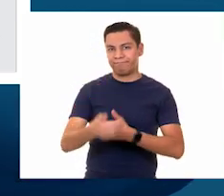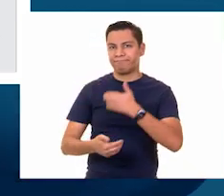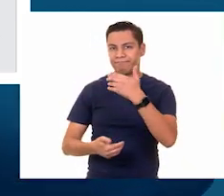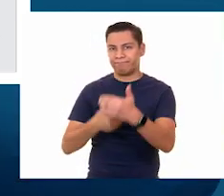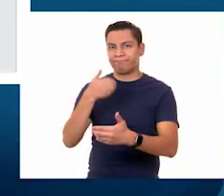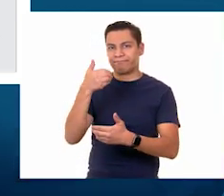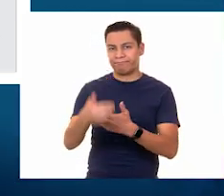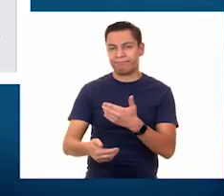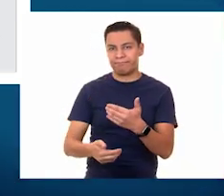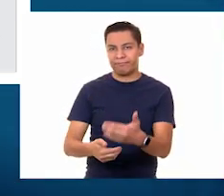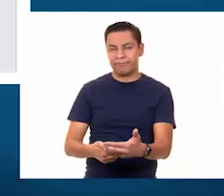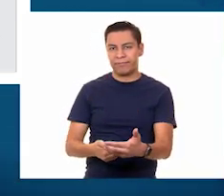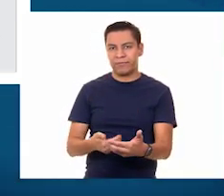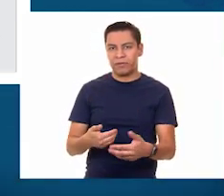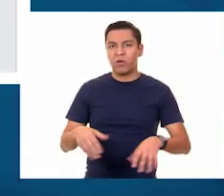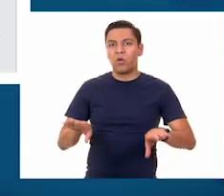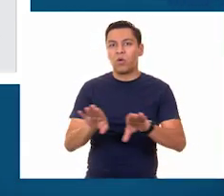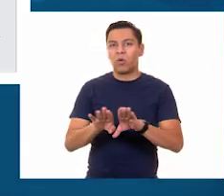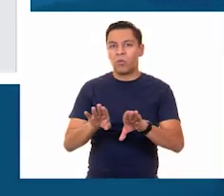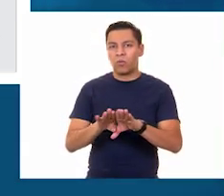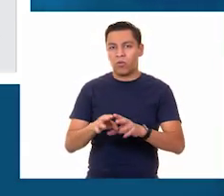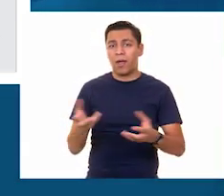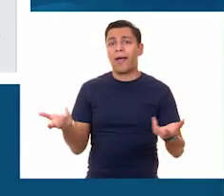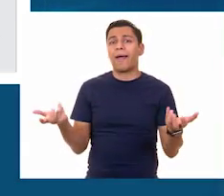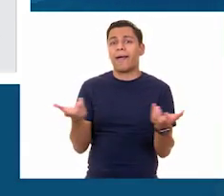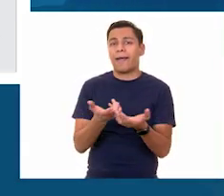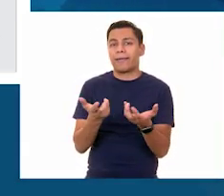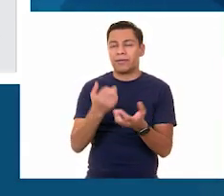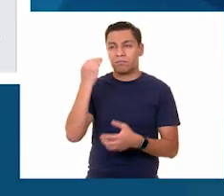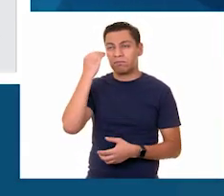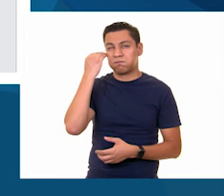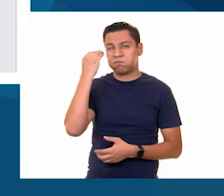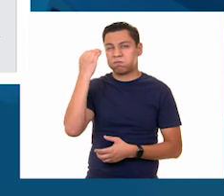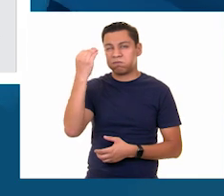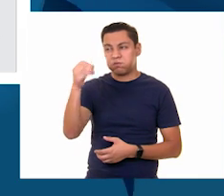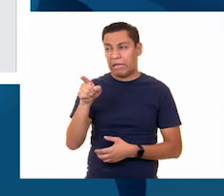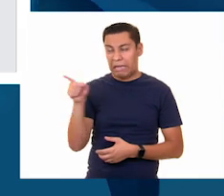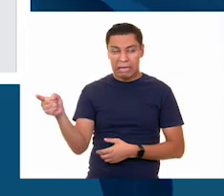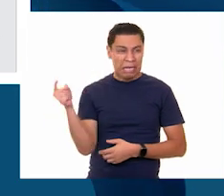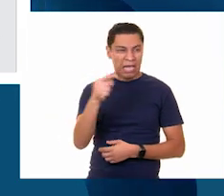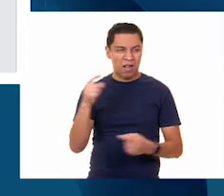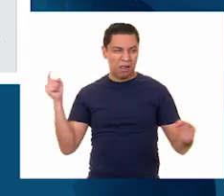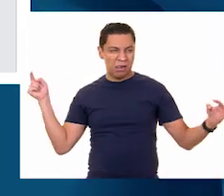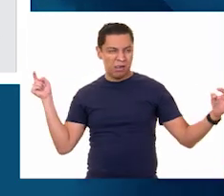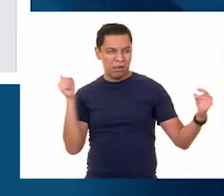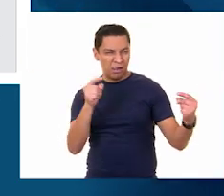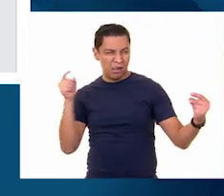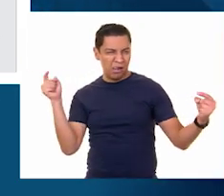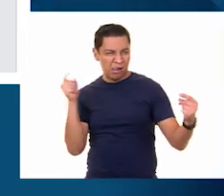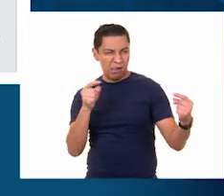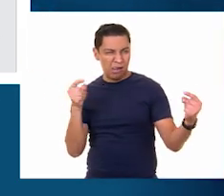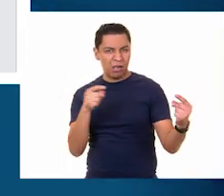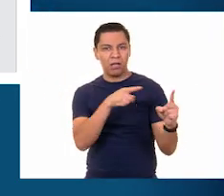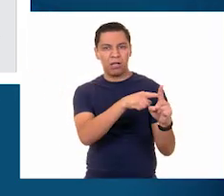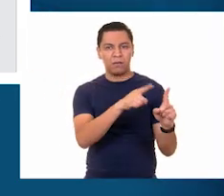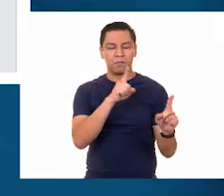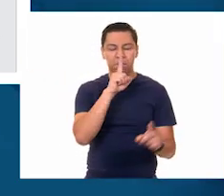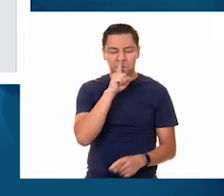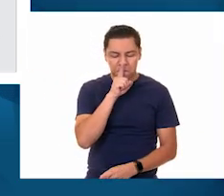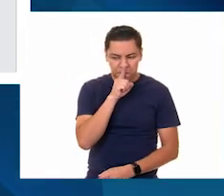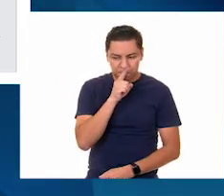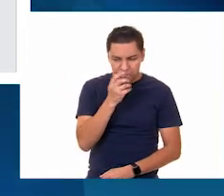incluye acciones enlazadas por el tiempo y la causalidad. Por eso, la información del tríptico